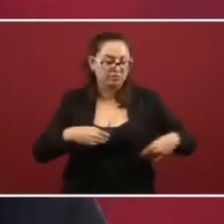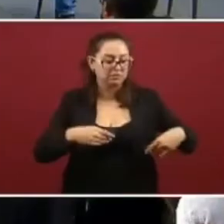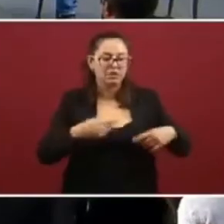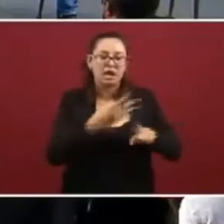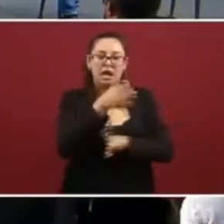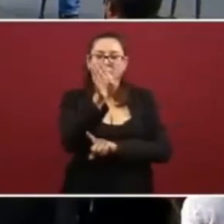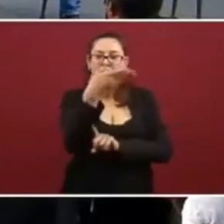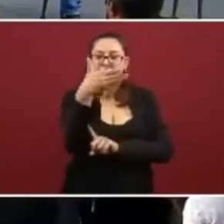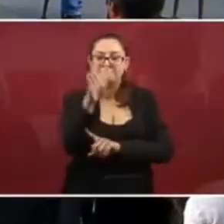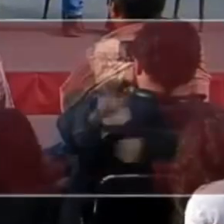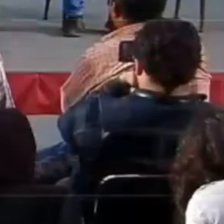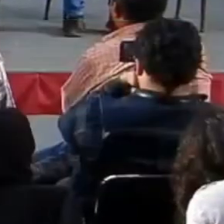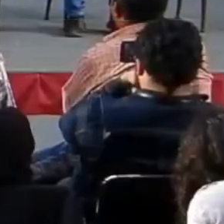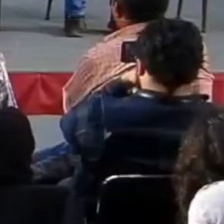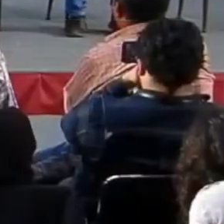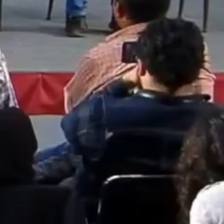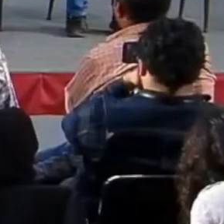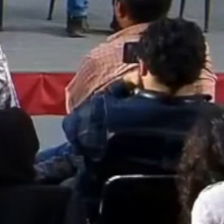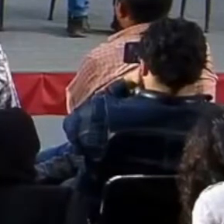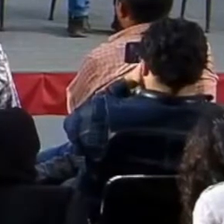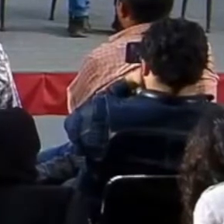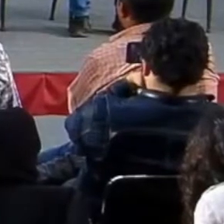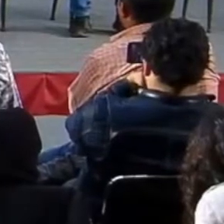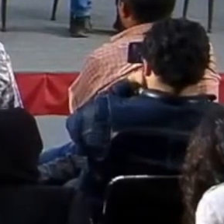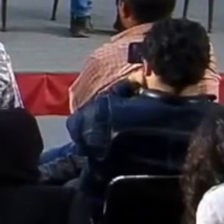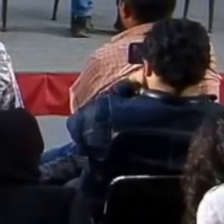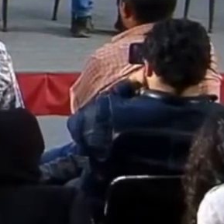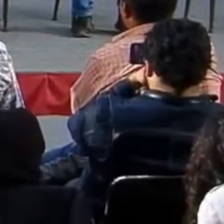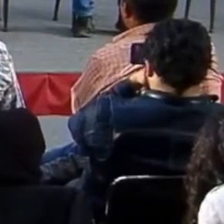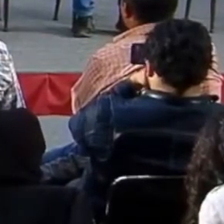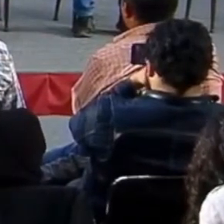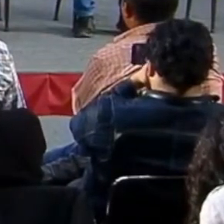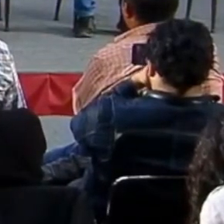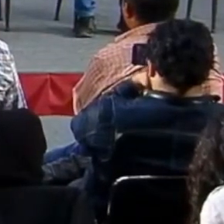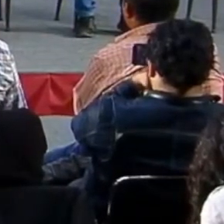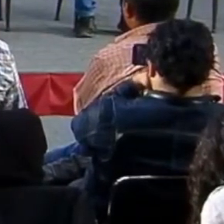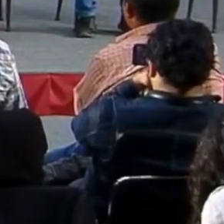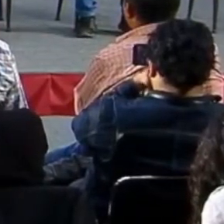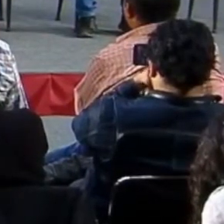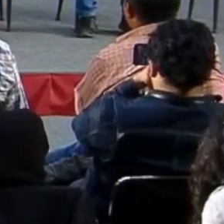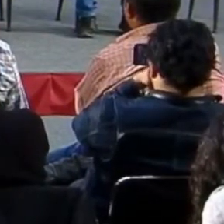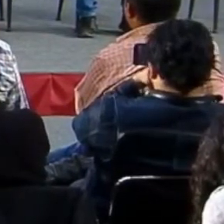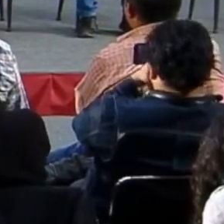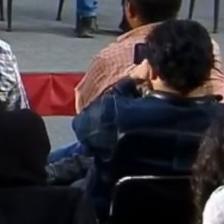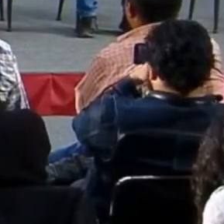Comunista, está Diego, y por ese hecho